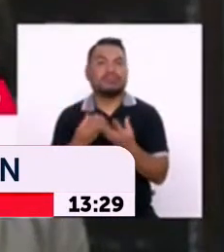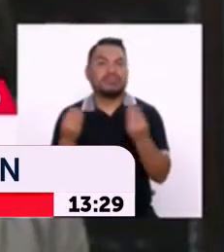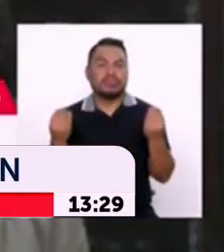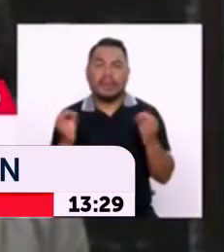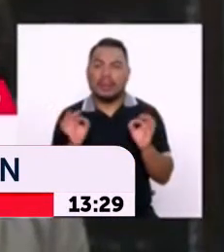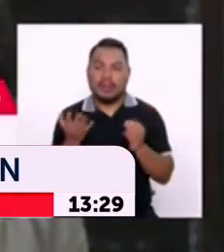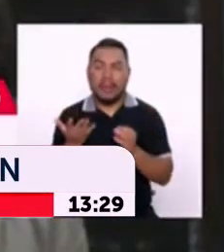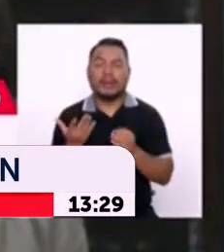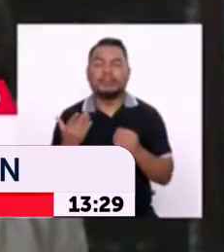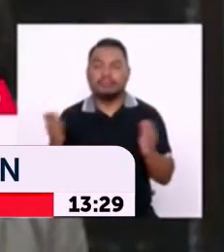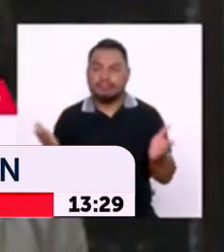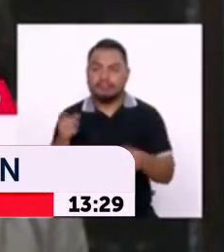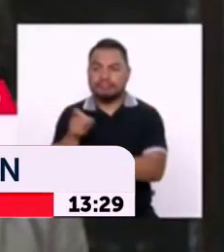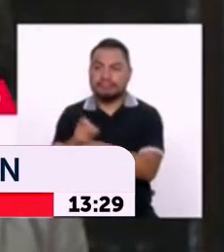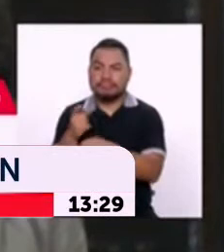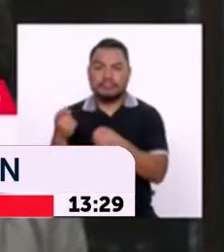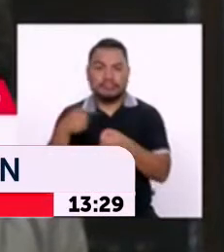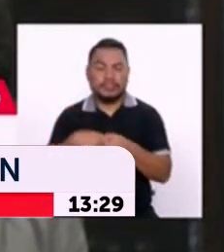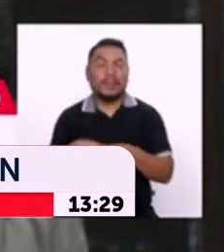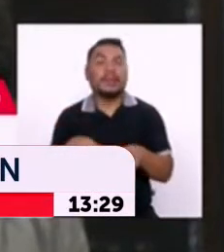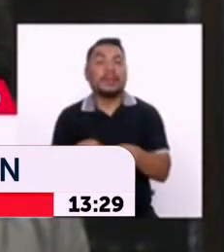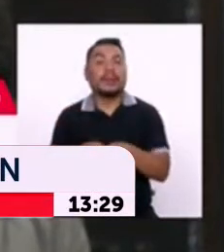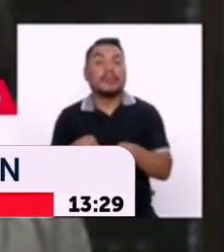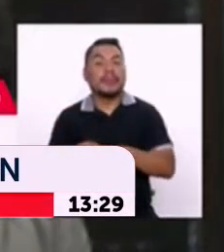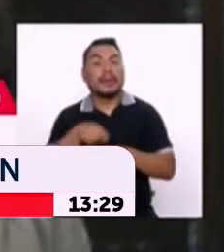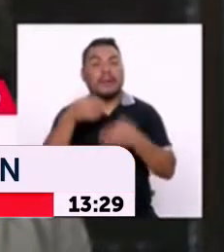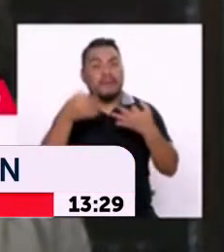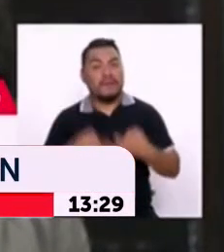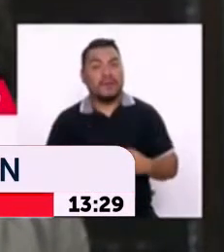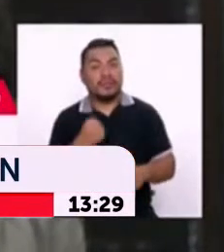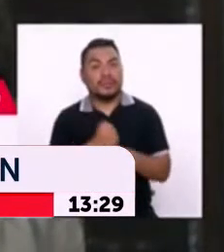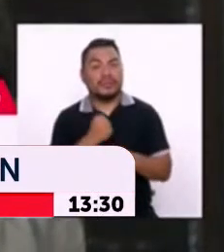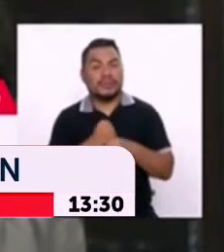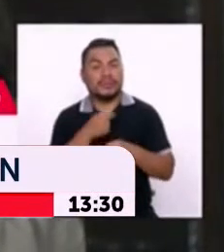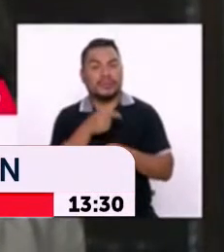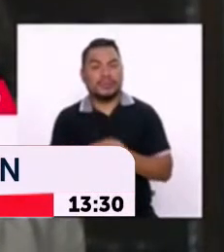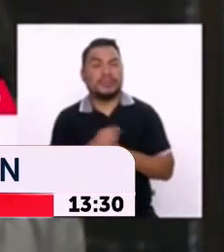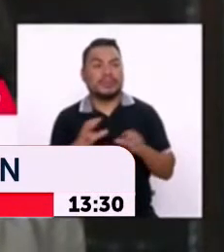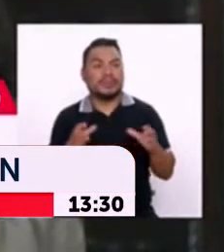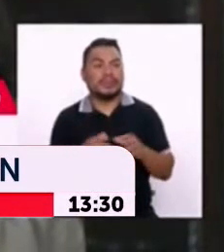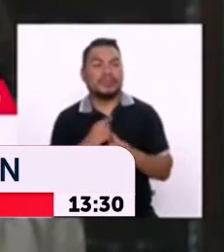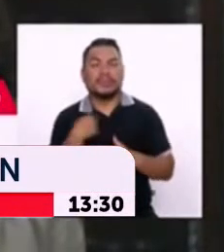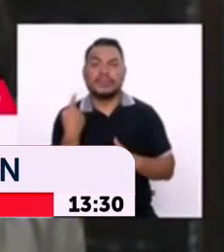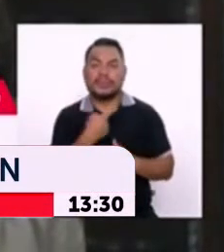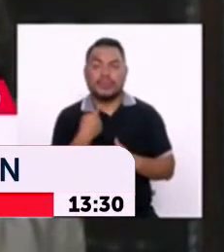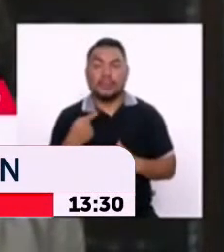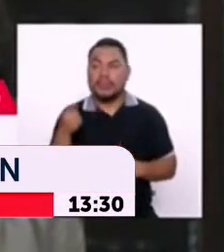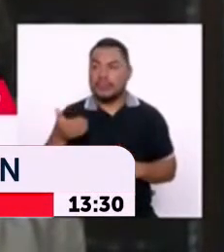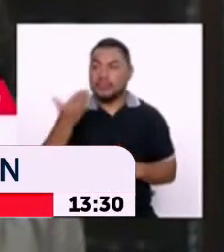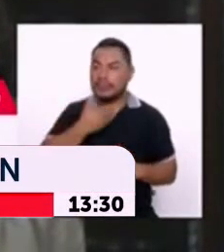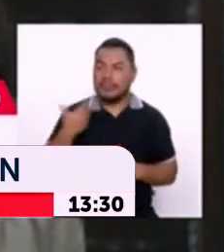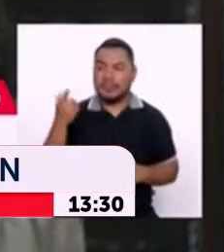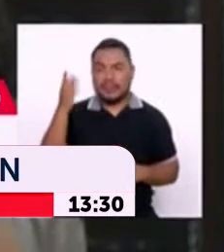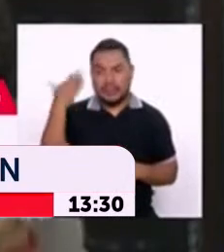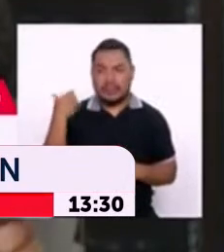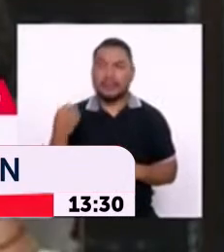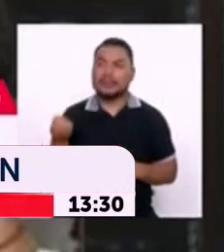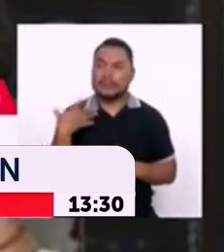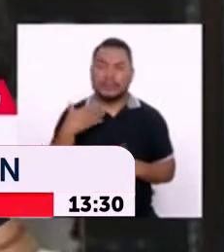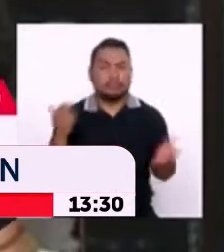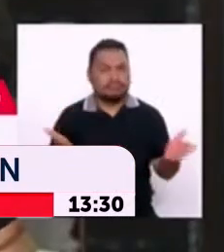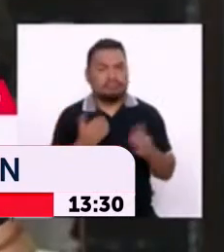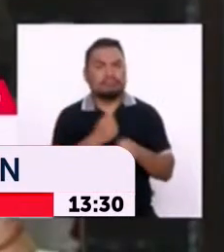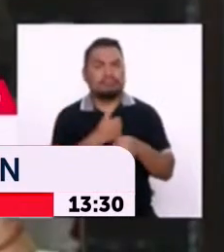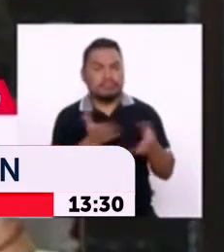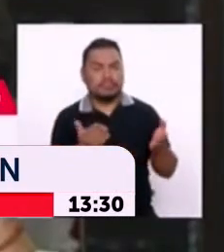realizar preguntas. En este caso van a ser cuatro medios de comunicación los encargados de realizarle las interrogantes a la presidenta, al premier y a